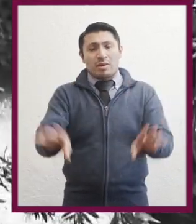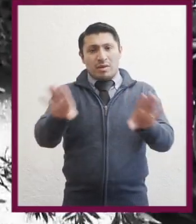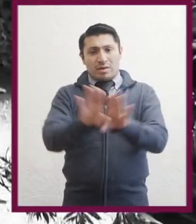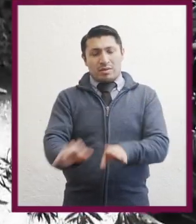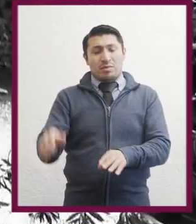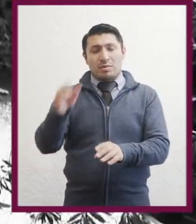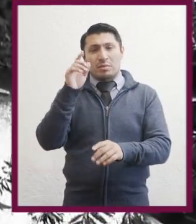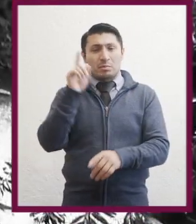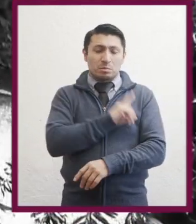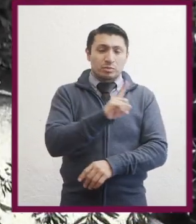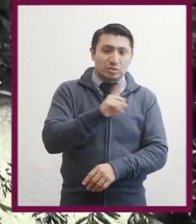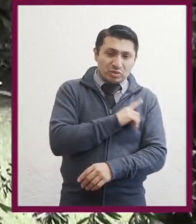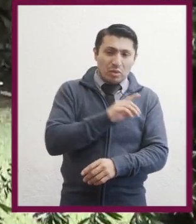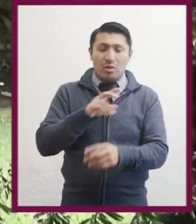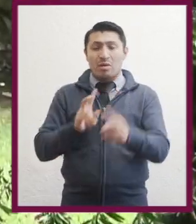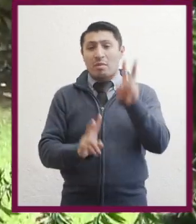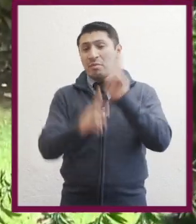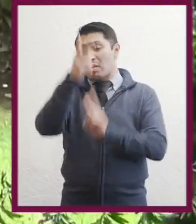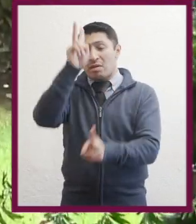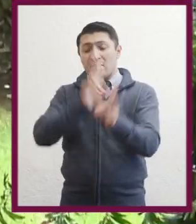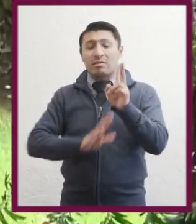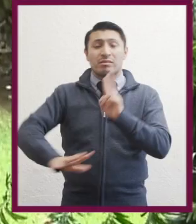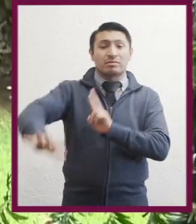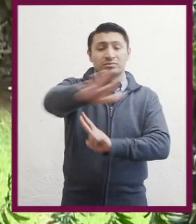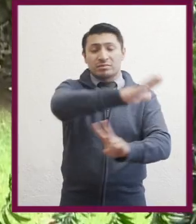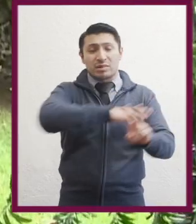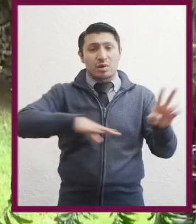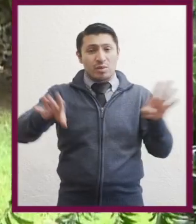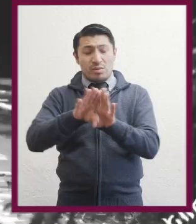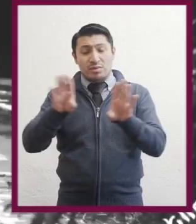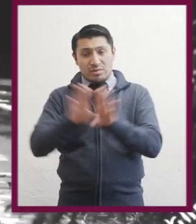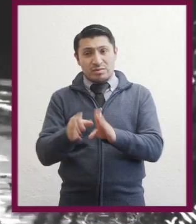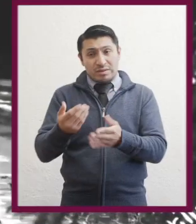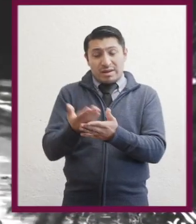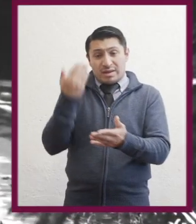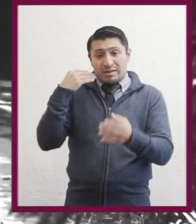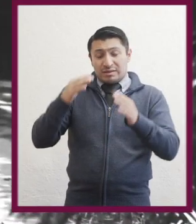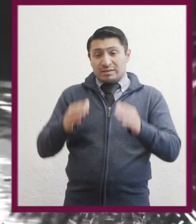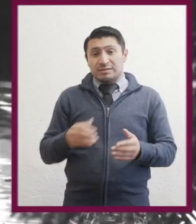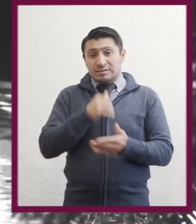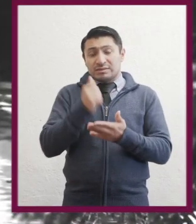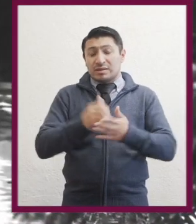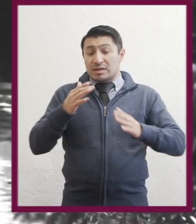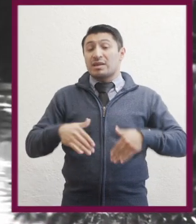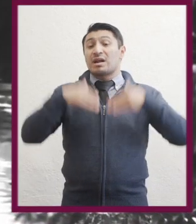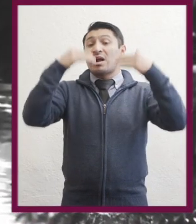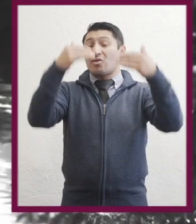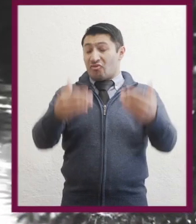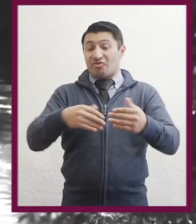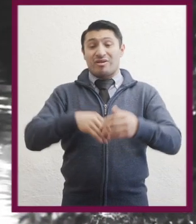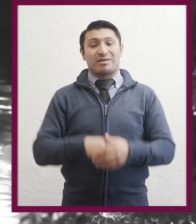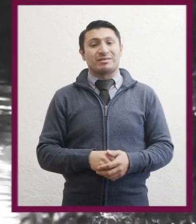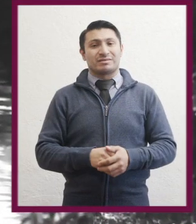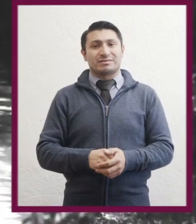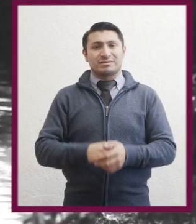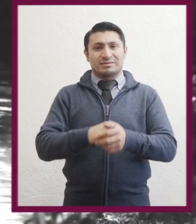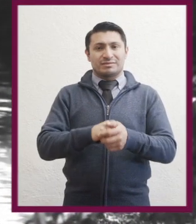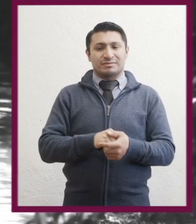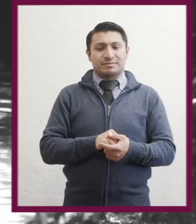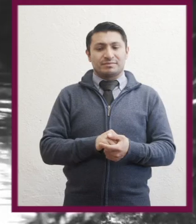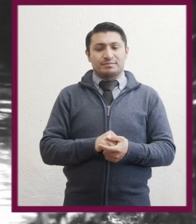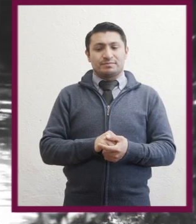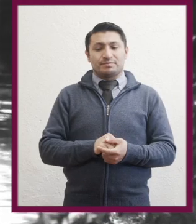del Púlpito, un paisaje típico de soledad y vegetación que caracterizaba a lo que entonces eran las afueras de la